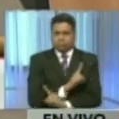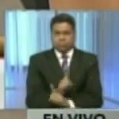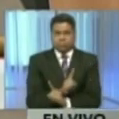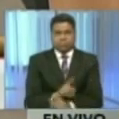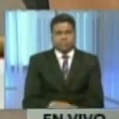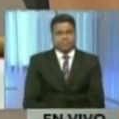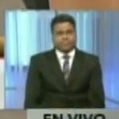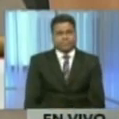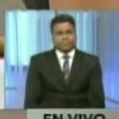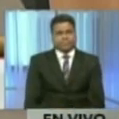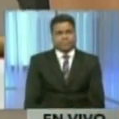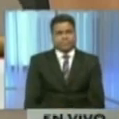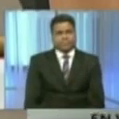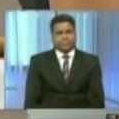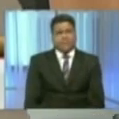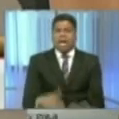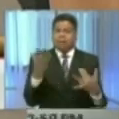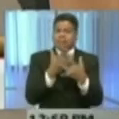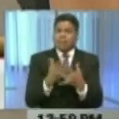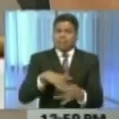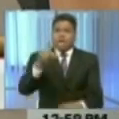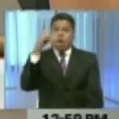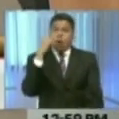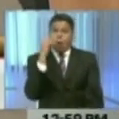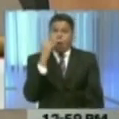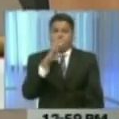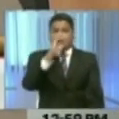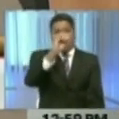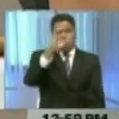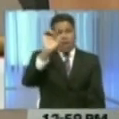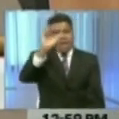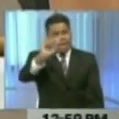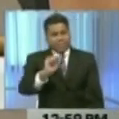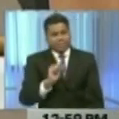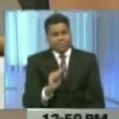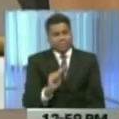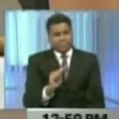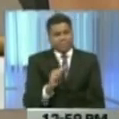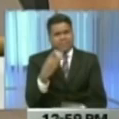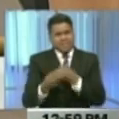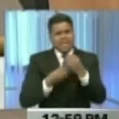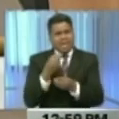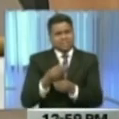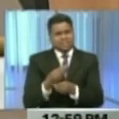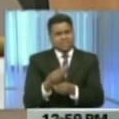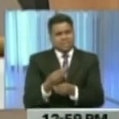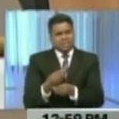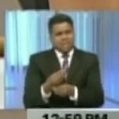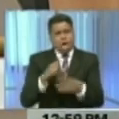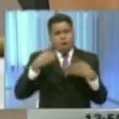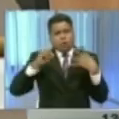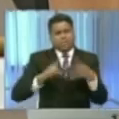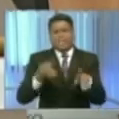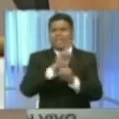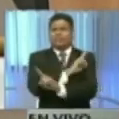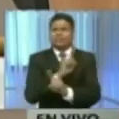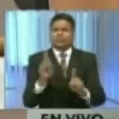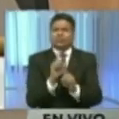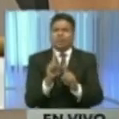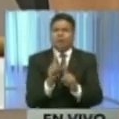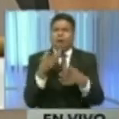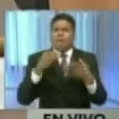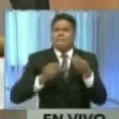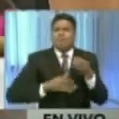supranacionalmente, a través de este señor, subrogarse competencia que no le corresponde. La comunidad internacional